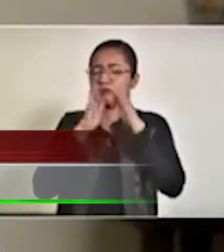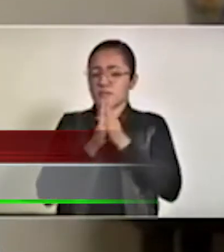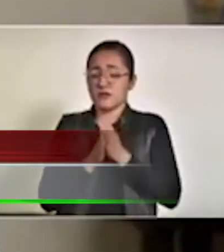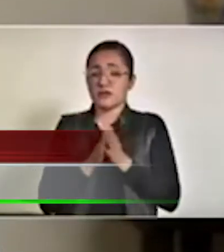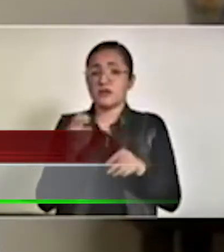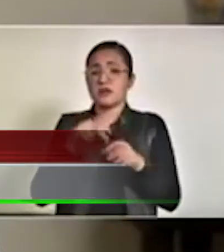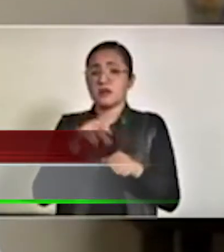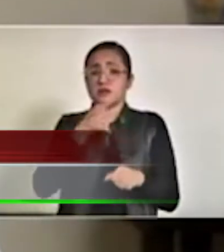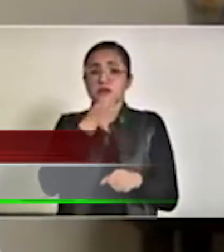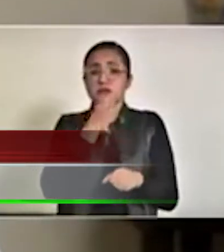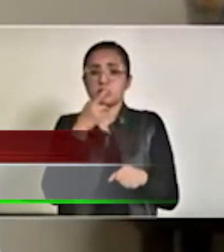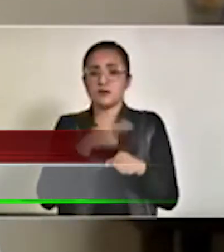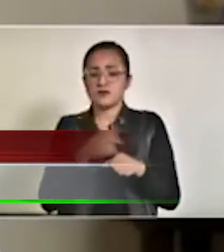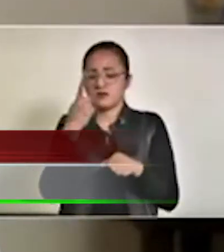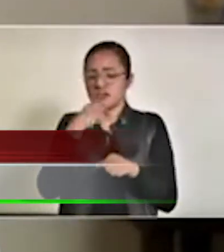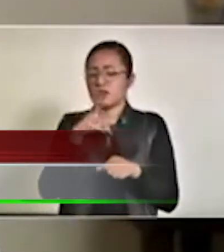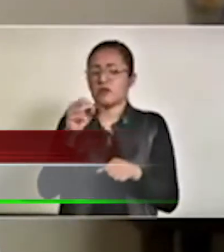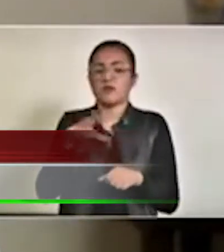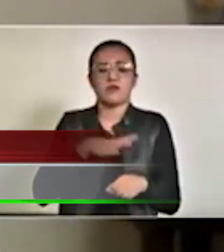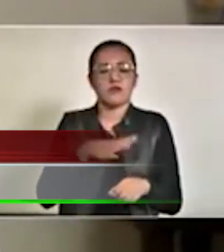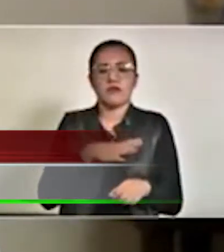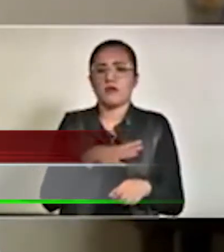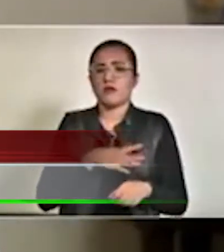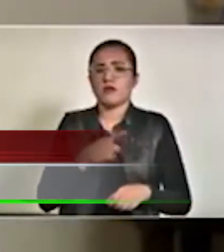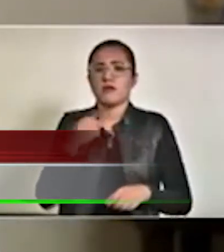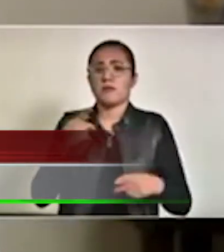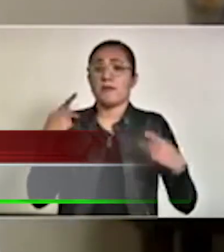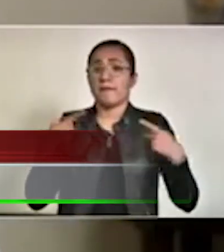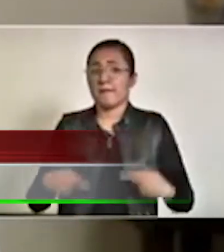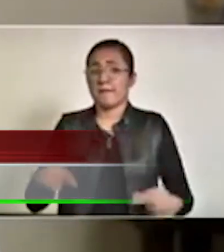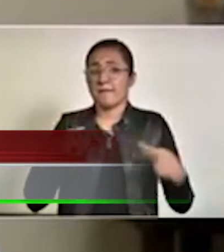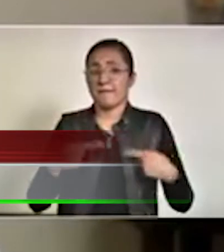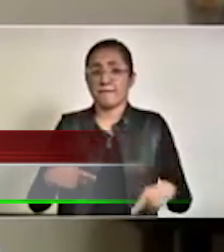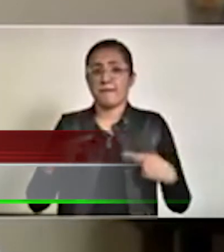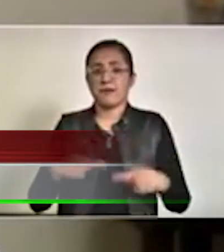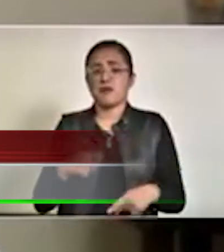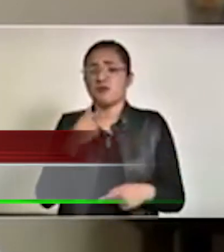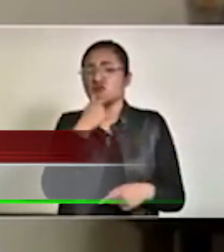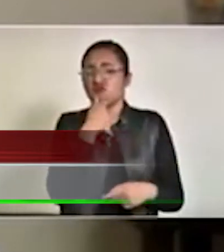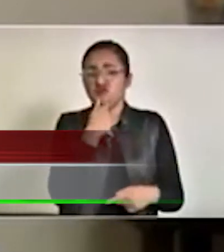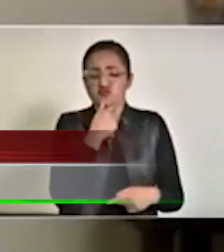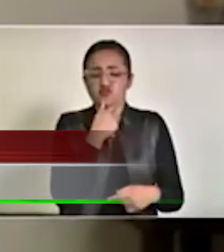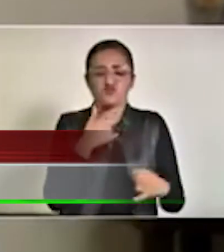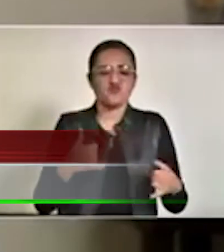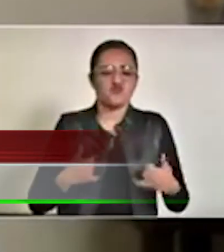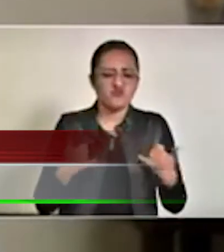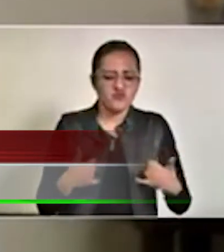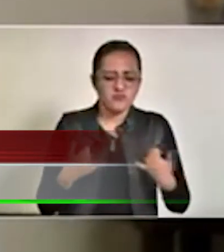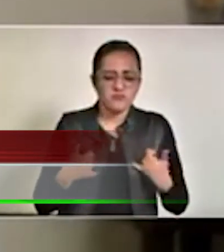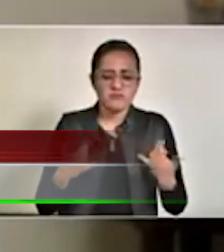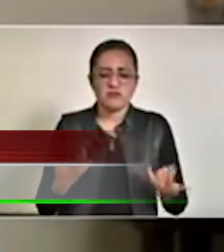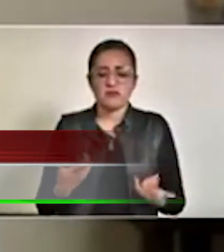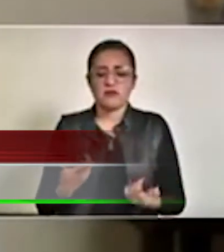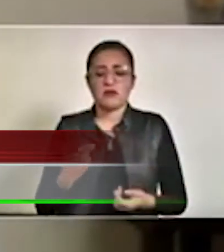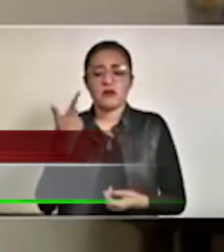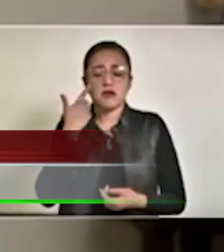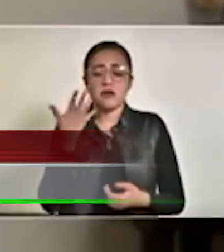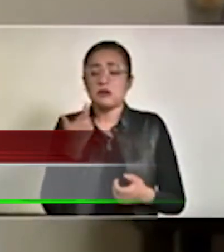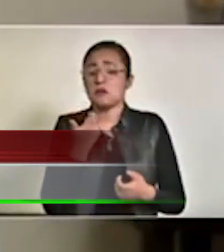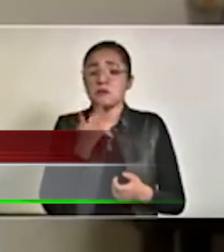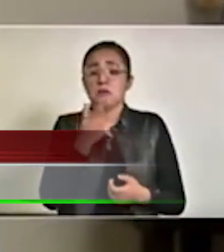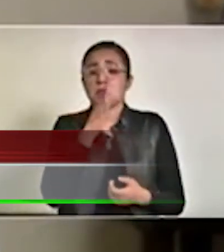la Secretaría para que no haya una persona, un niño, un joven, que por una